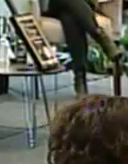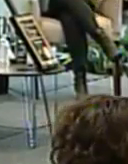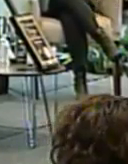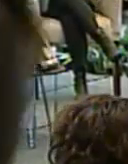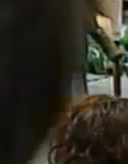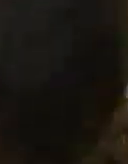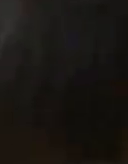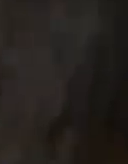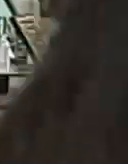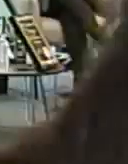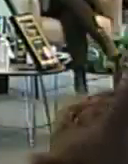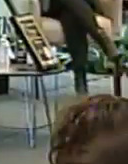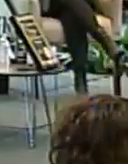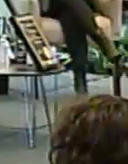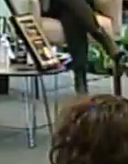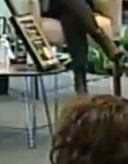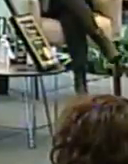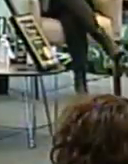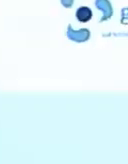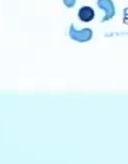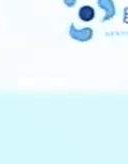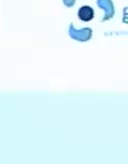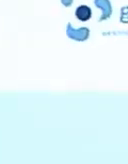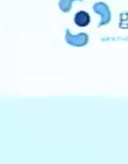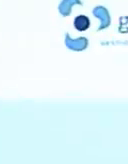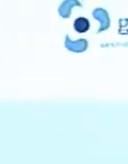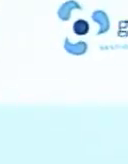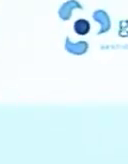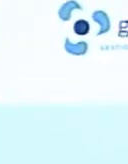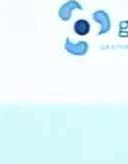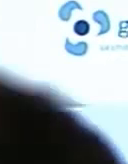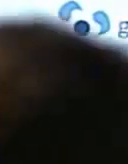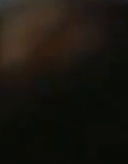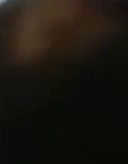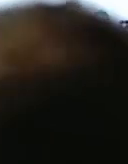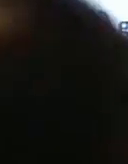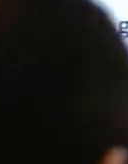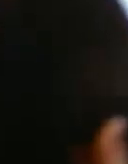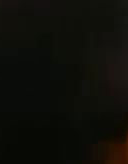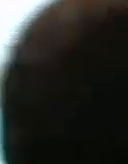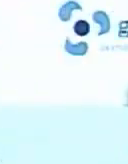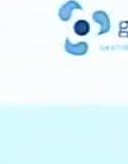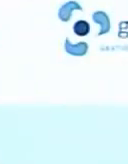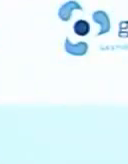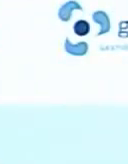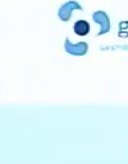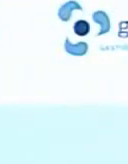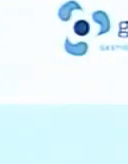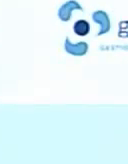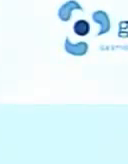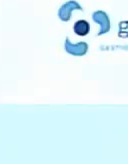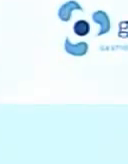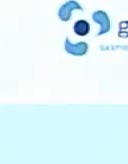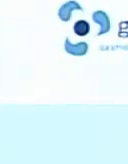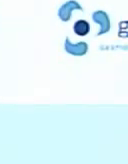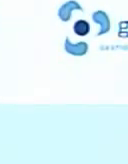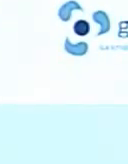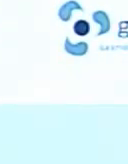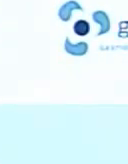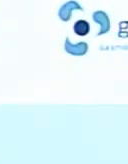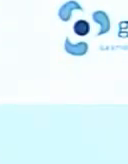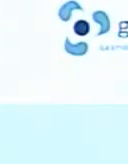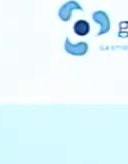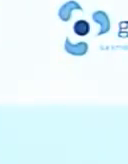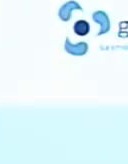Ahora sí. Muy buenos días, buenas tardes a todos, estimados asistentes a este evento. Agradezco la cordialidad